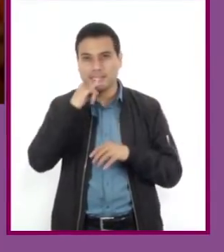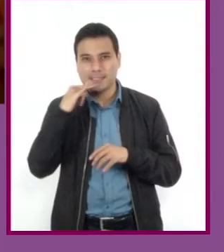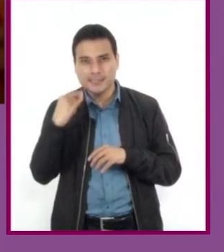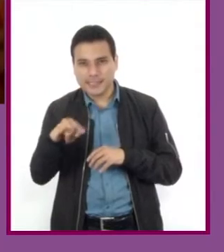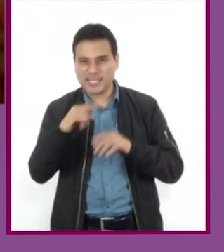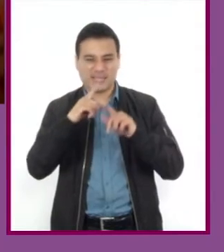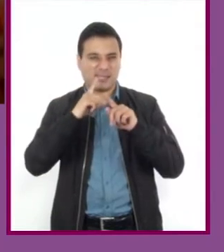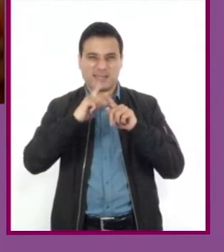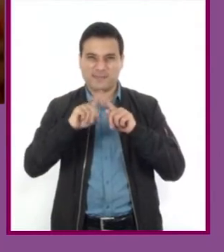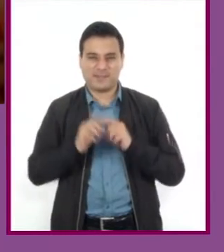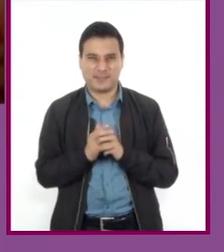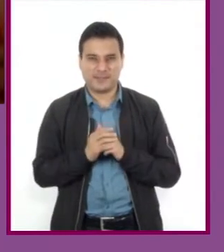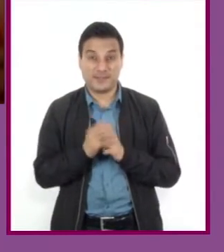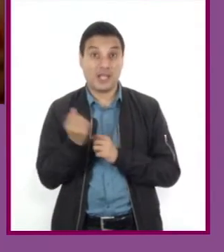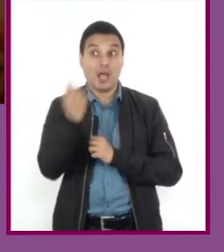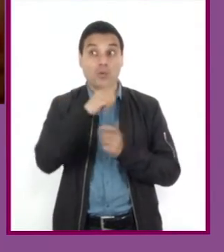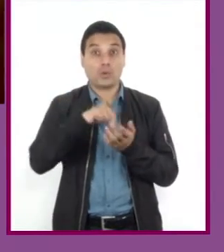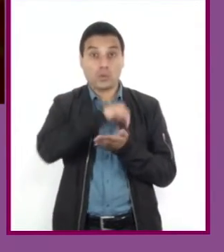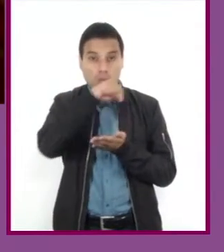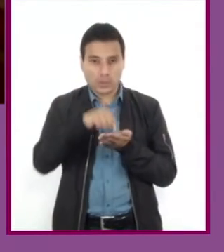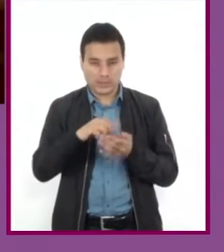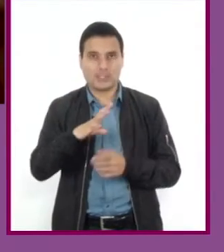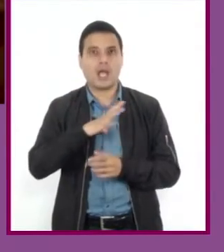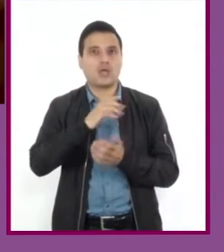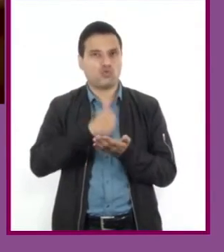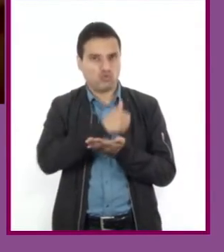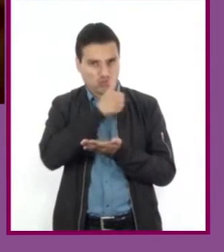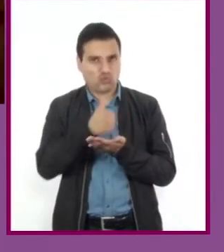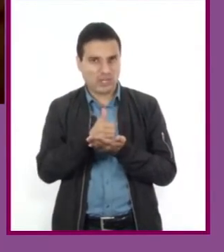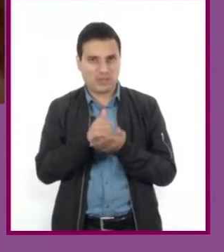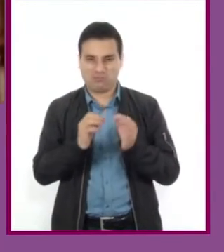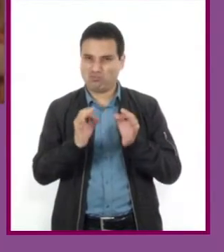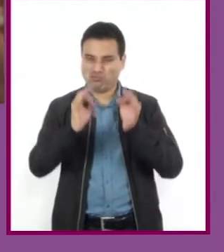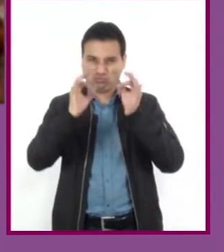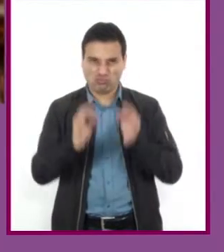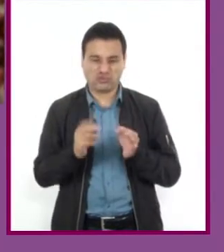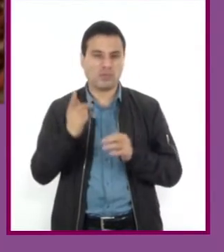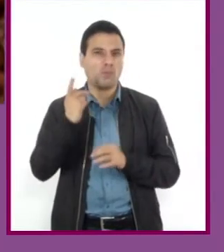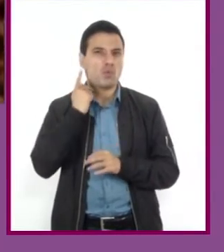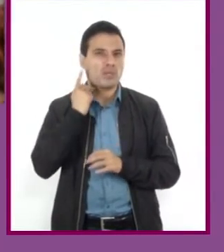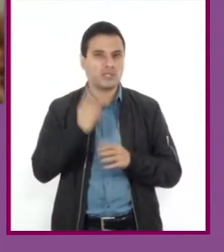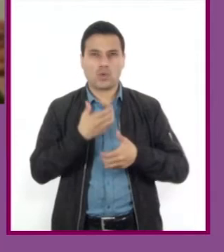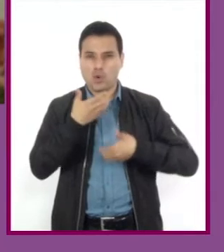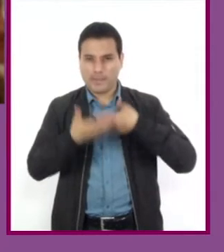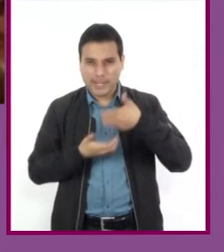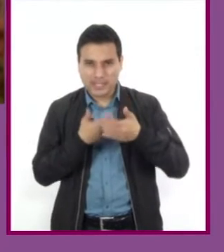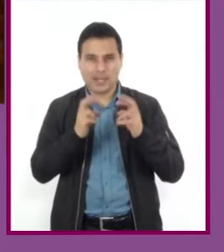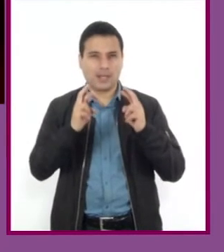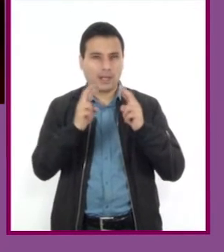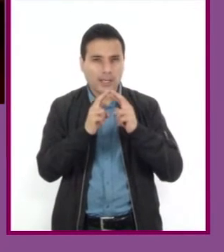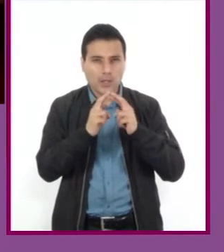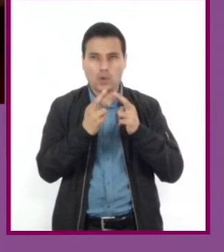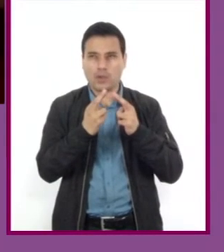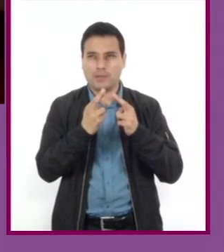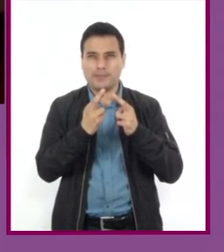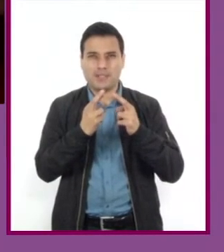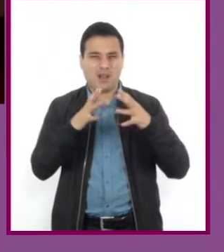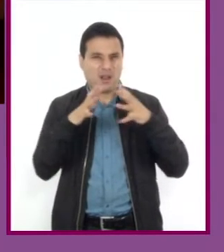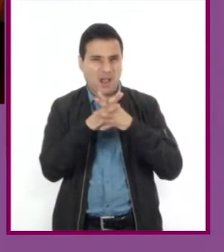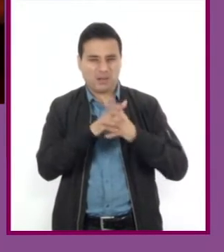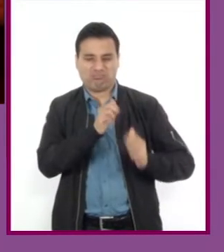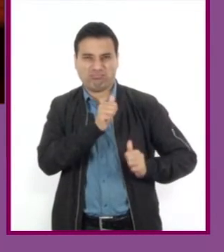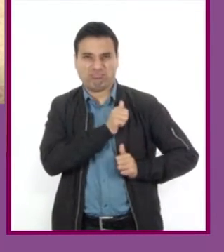algunos sitios, se desarrollaron ciudades con vínculos políticos, comerciales, religiosos y bélicos entre